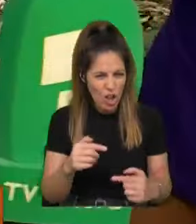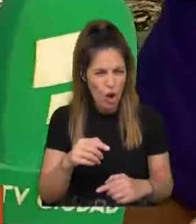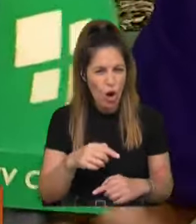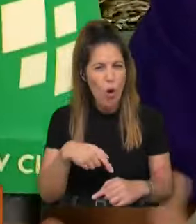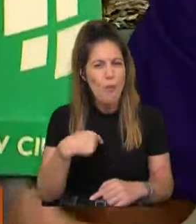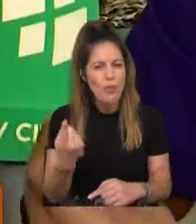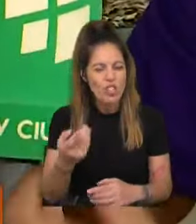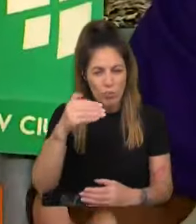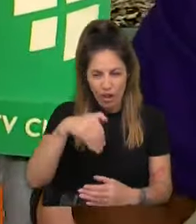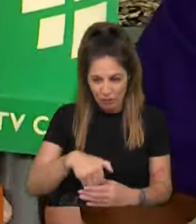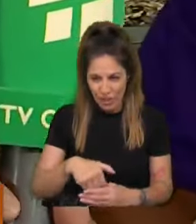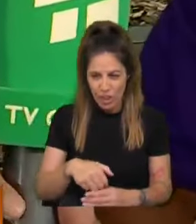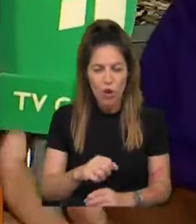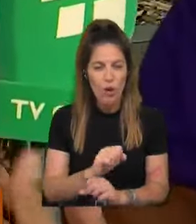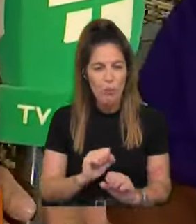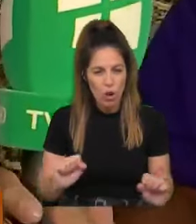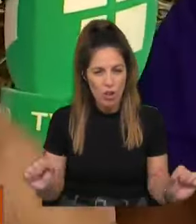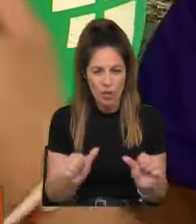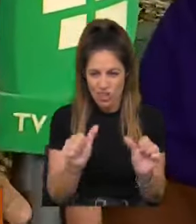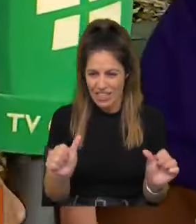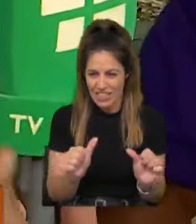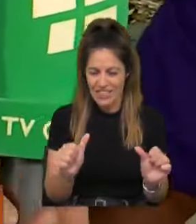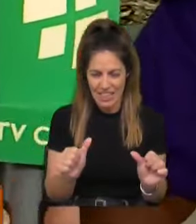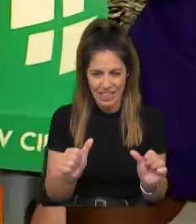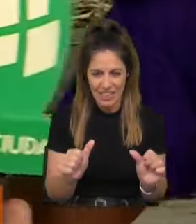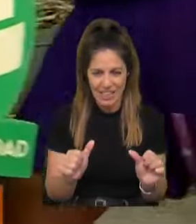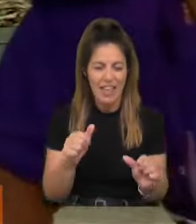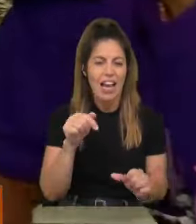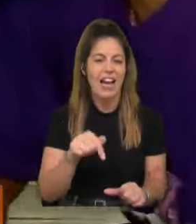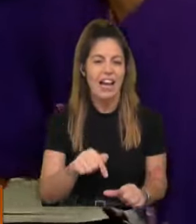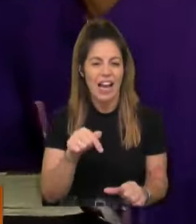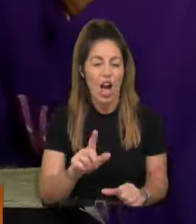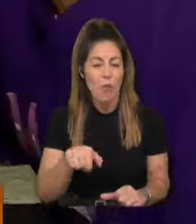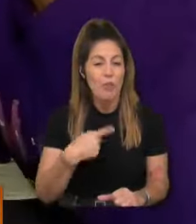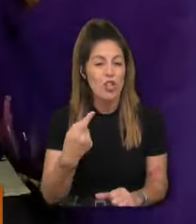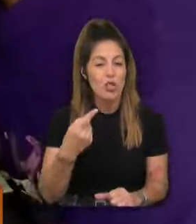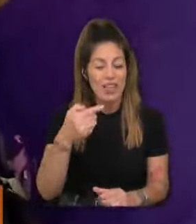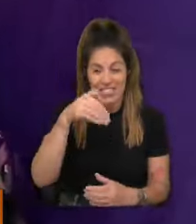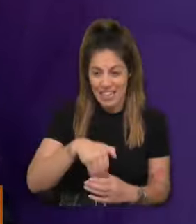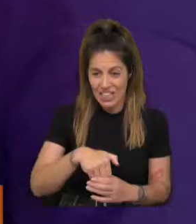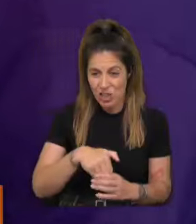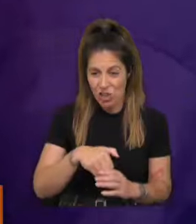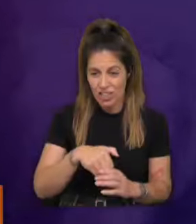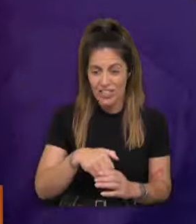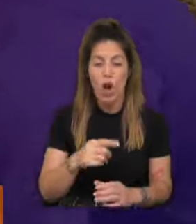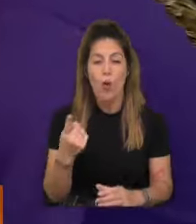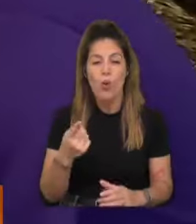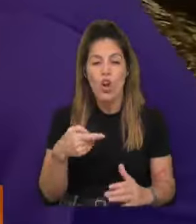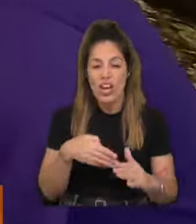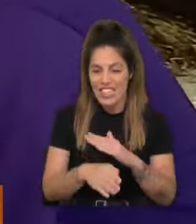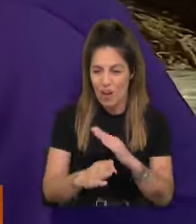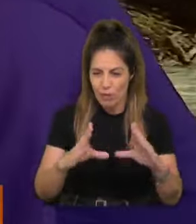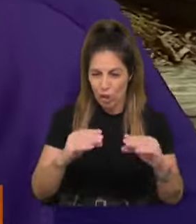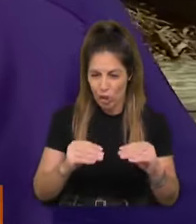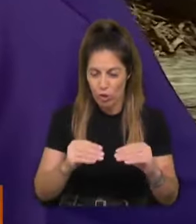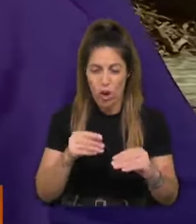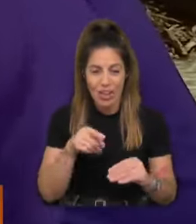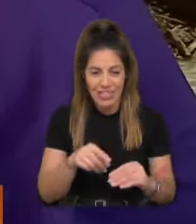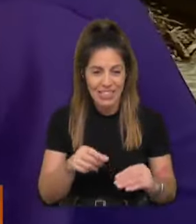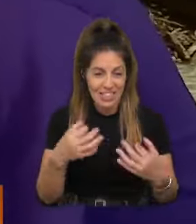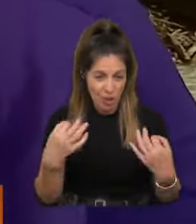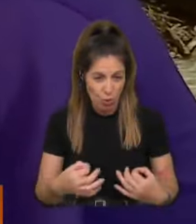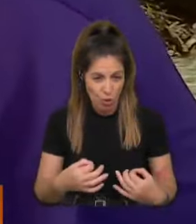referéndum que podemos tener plebiscitos Perdón que podemos tener en las próximas elecciones ya hay uno de allanamientos nocturnos que parece que va seguro